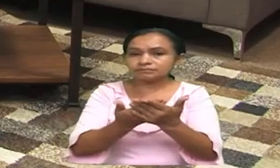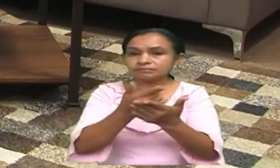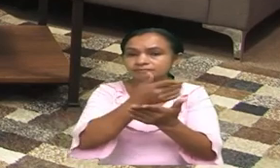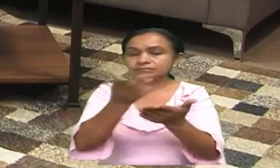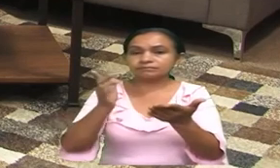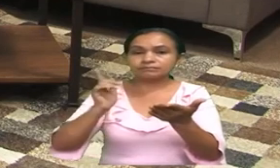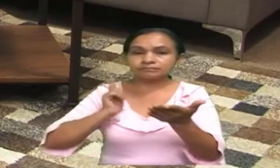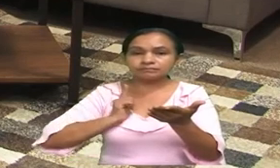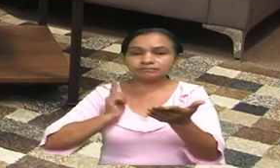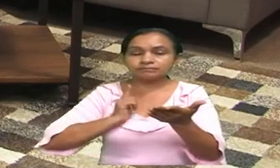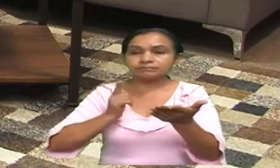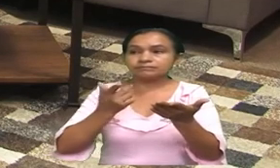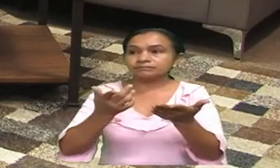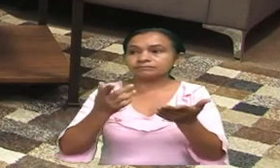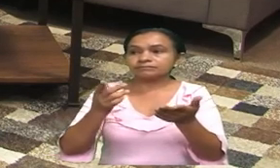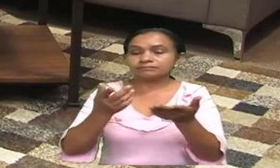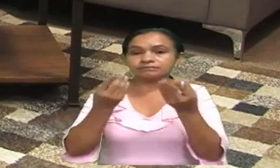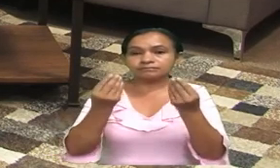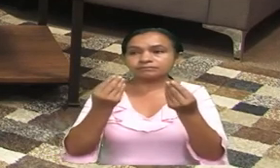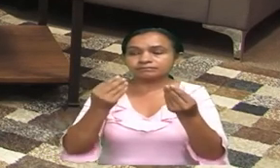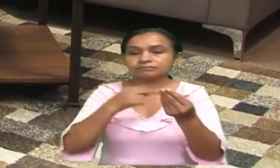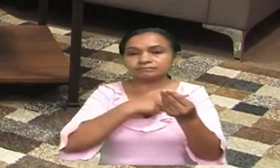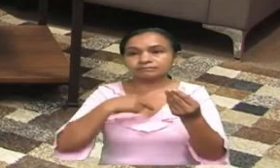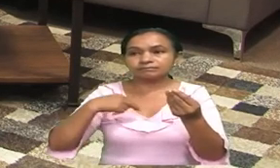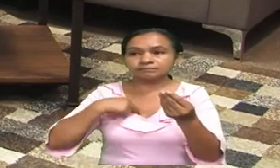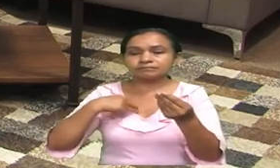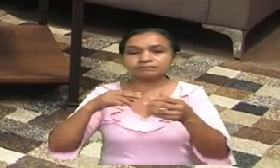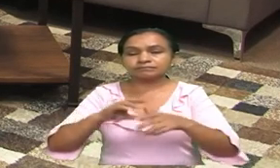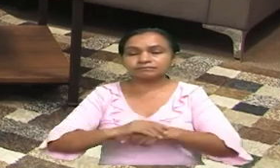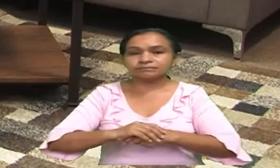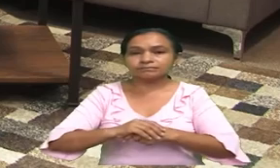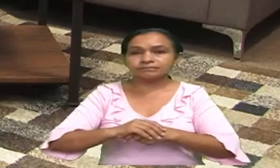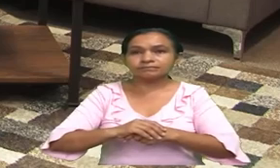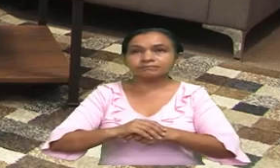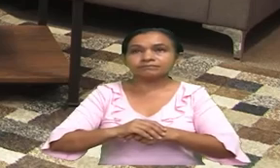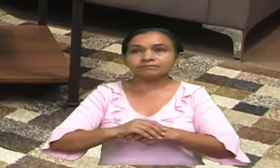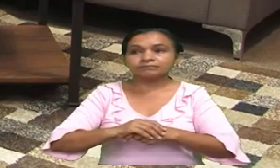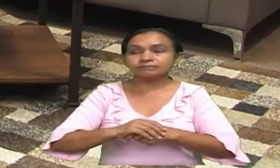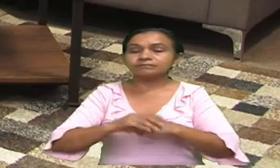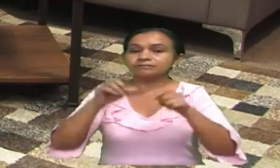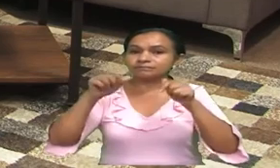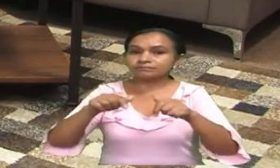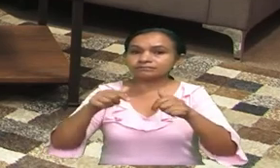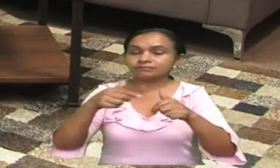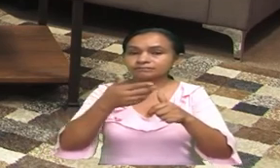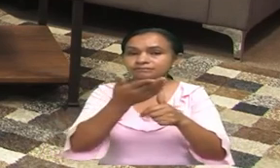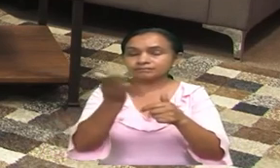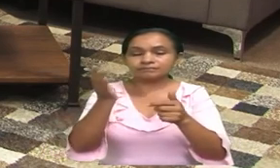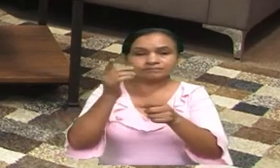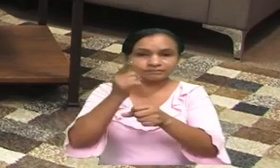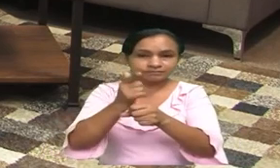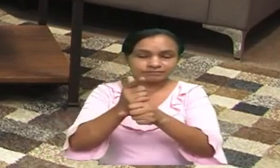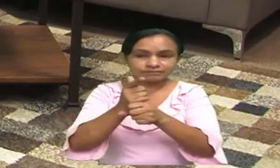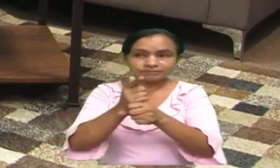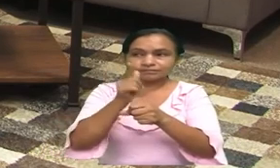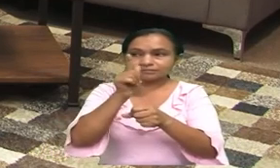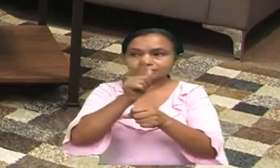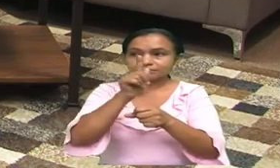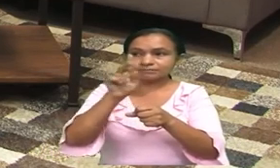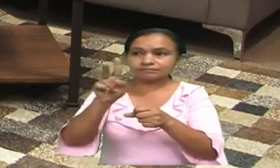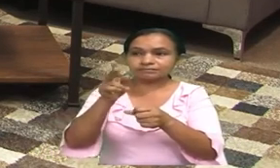tiempo. A veces tiempo bastante limitado. Gracias a usted, porque esto es importante. Aquí estamos, y aquí están las cámaras siempre del canal parlamentario